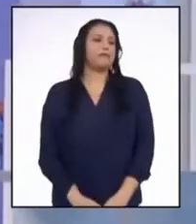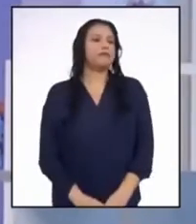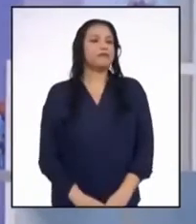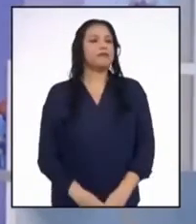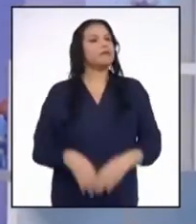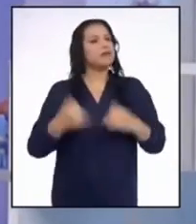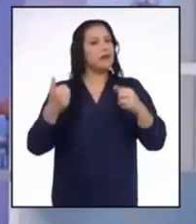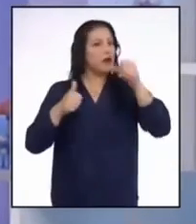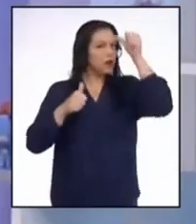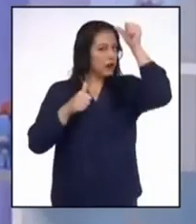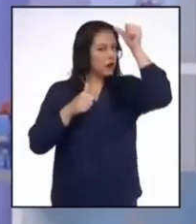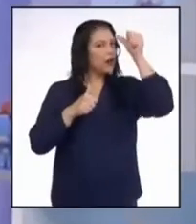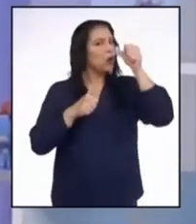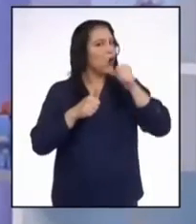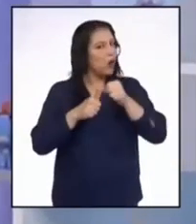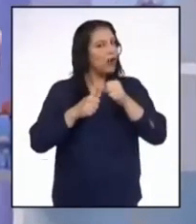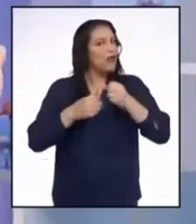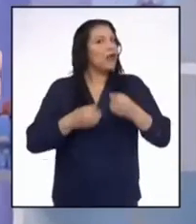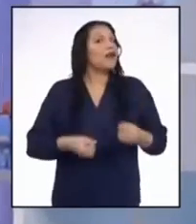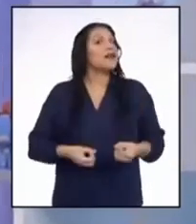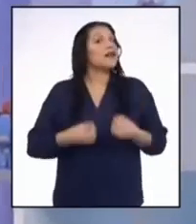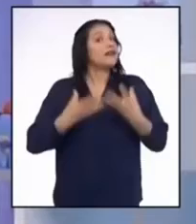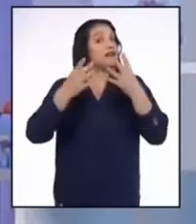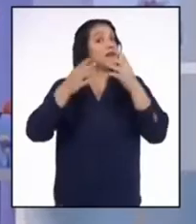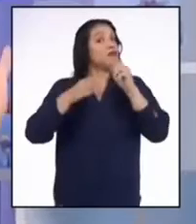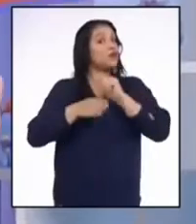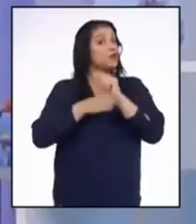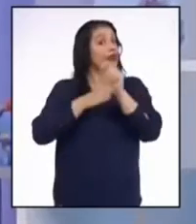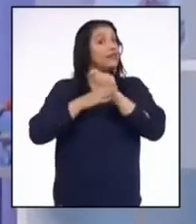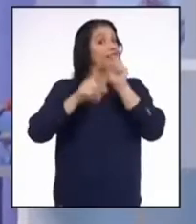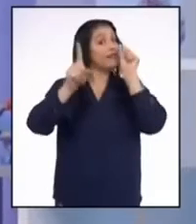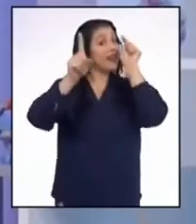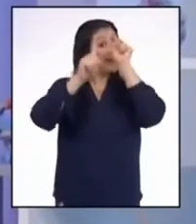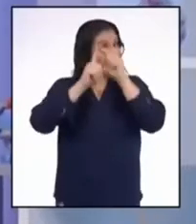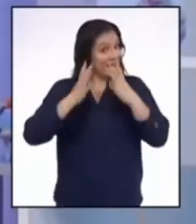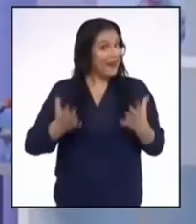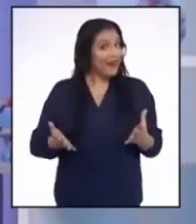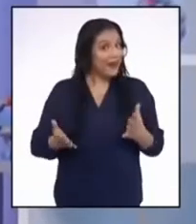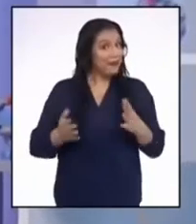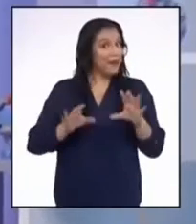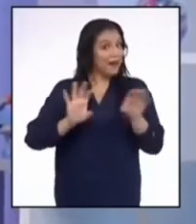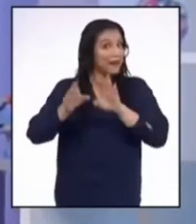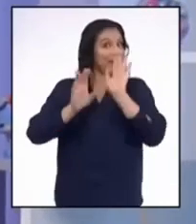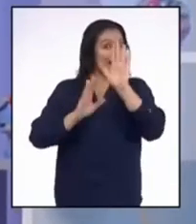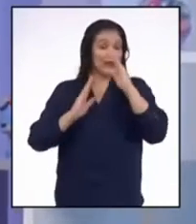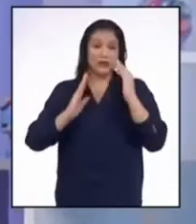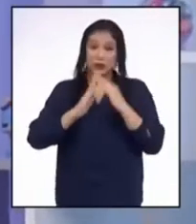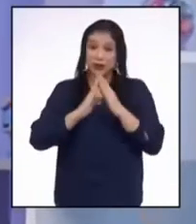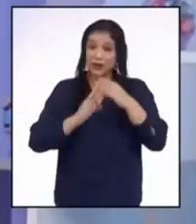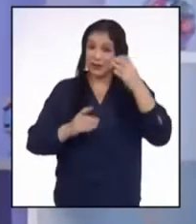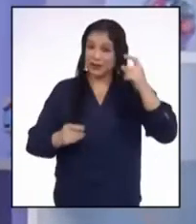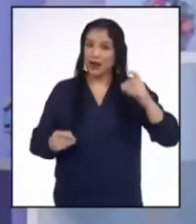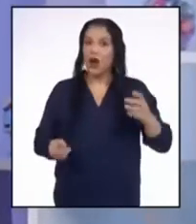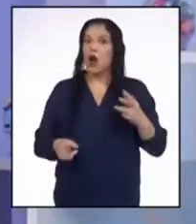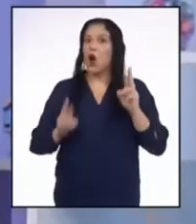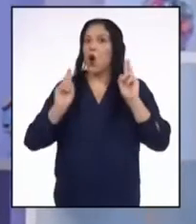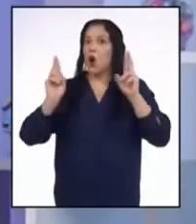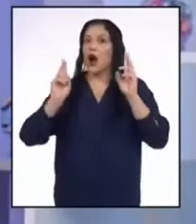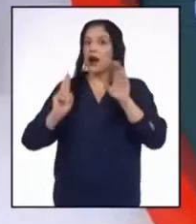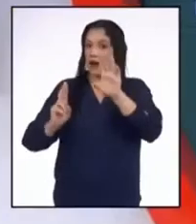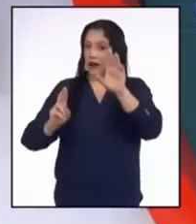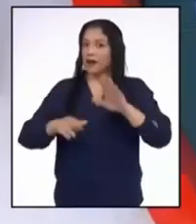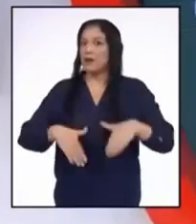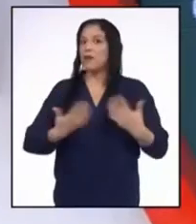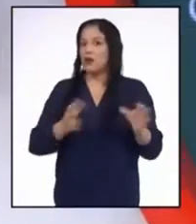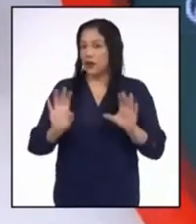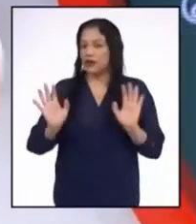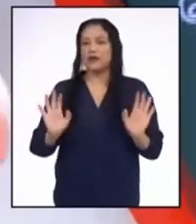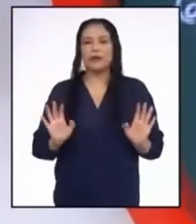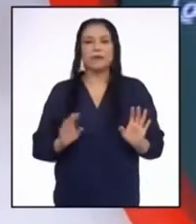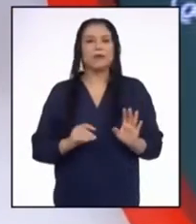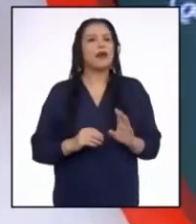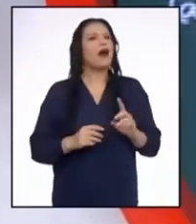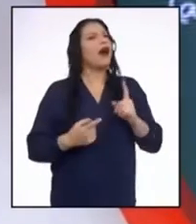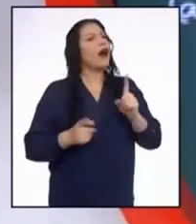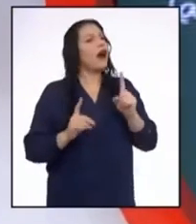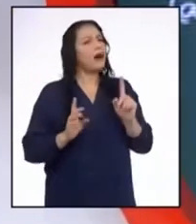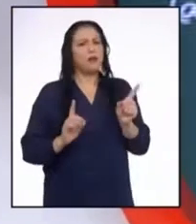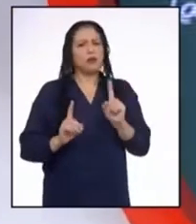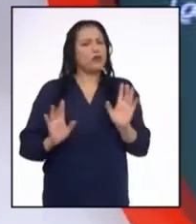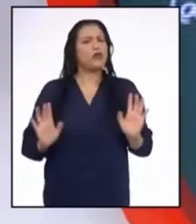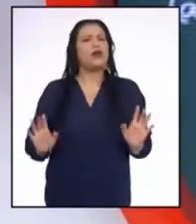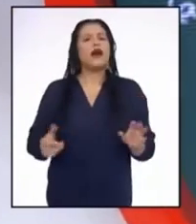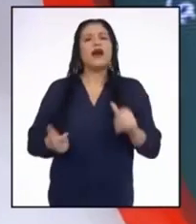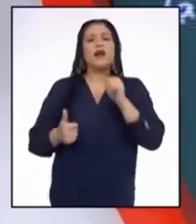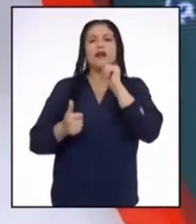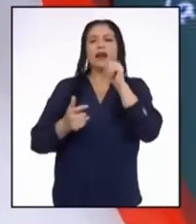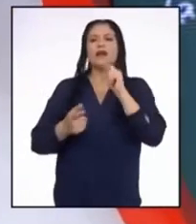también recuerdo que les dejamos un reto para que desarrollen en sus casas, ¿se acuerdan? Espero que lo hayan podido hacer. Pero eso no es todo.